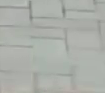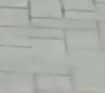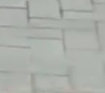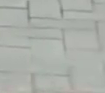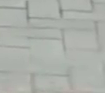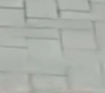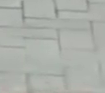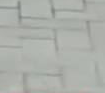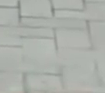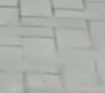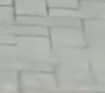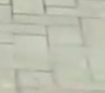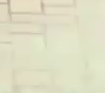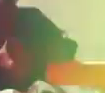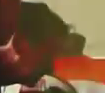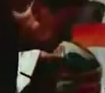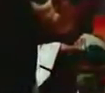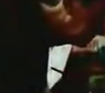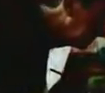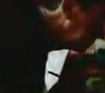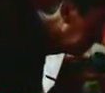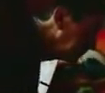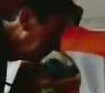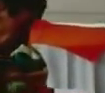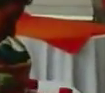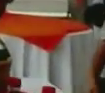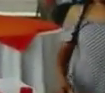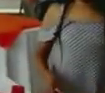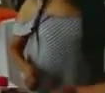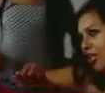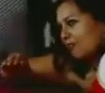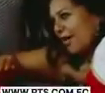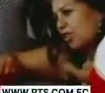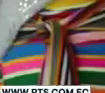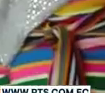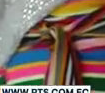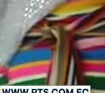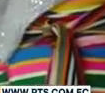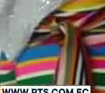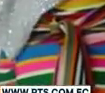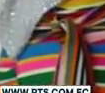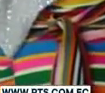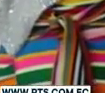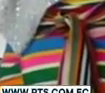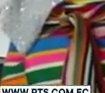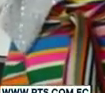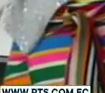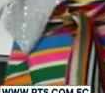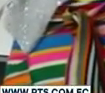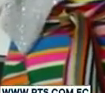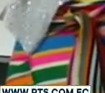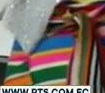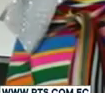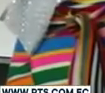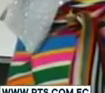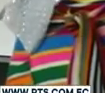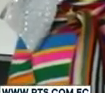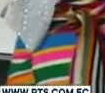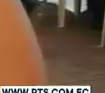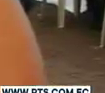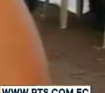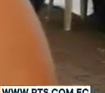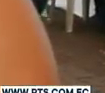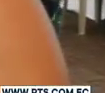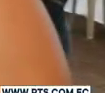se denomina gente verdadera. Estoy de Quinindé y está muy bonito. Y les invito a todos en Ecuador a que vengan a visitarlo.